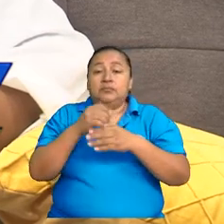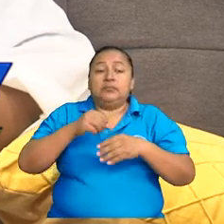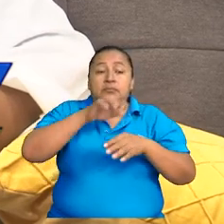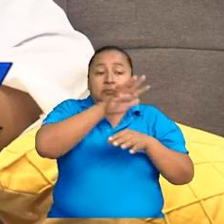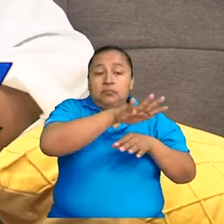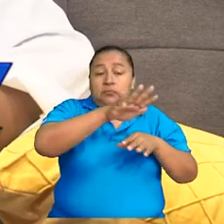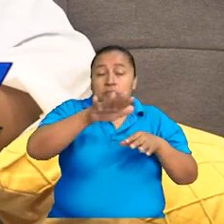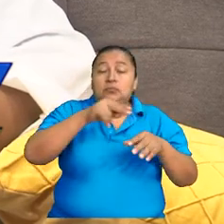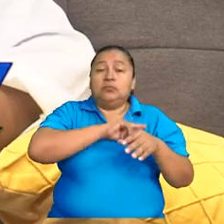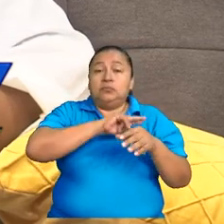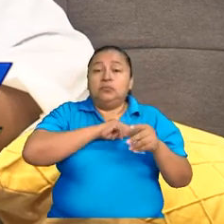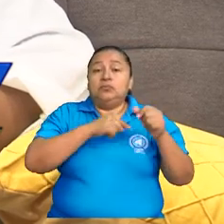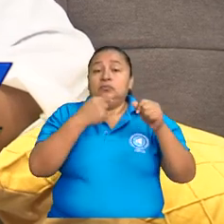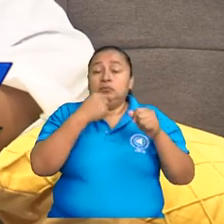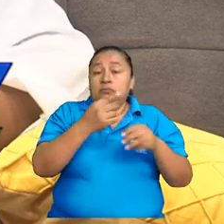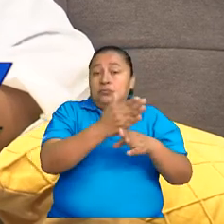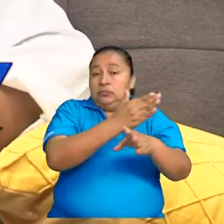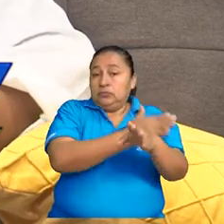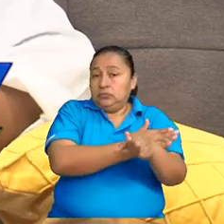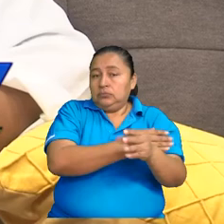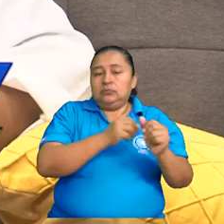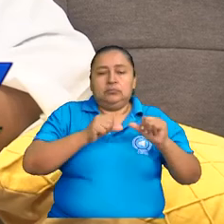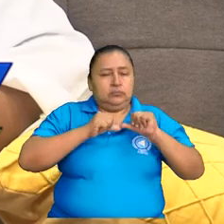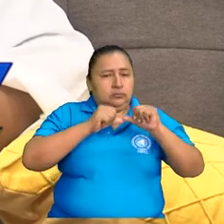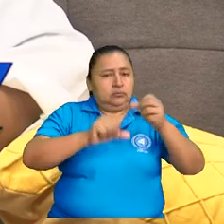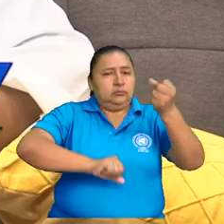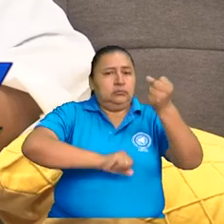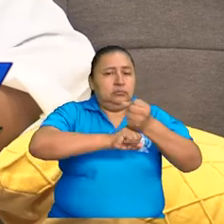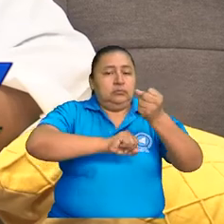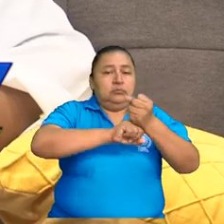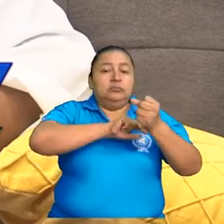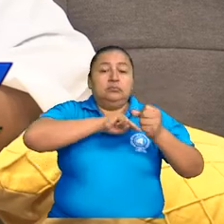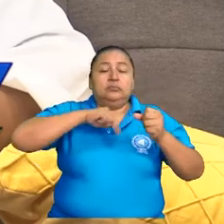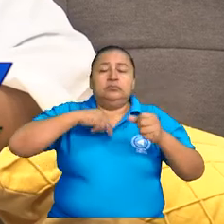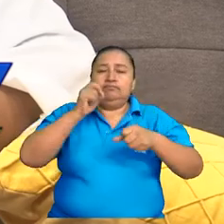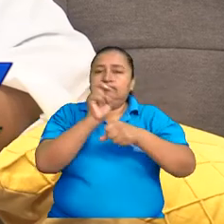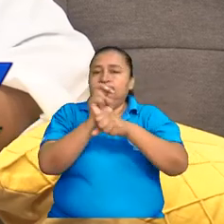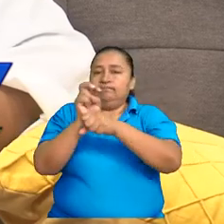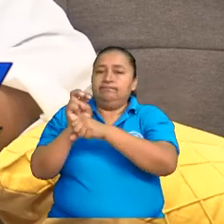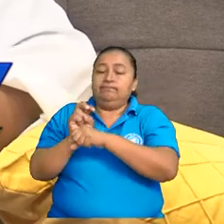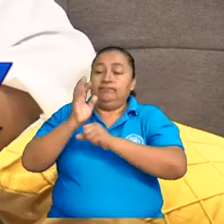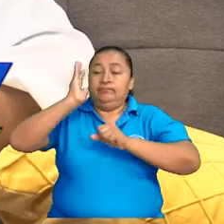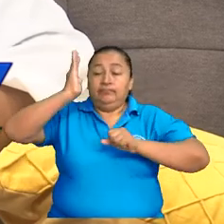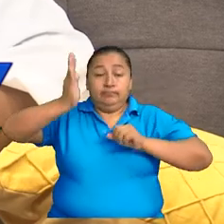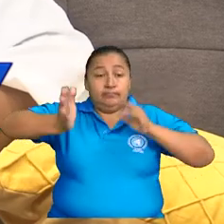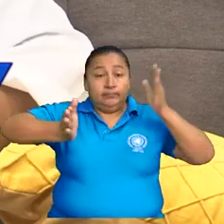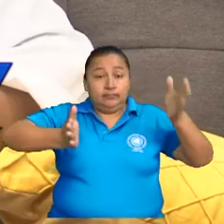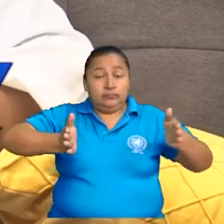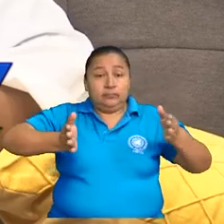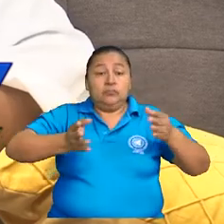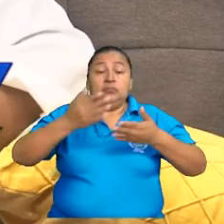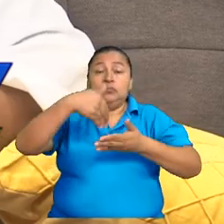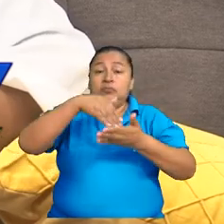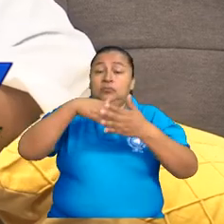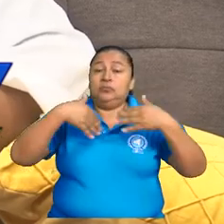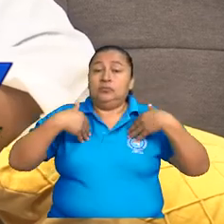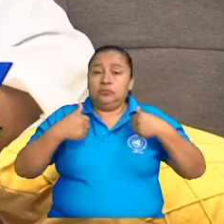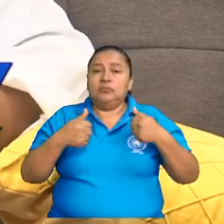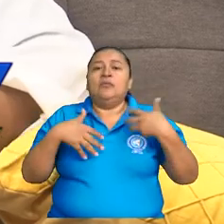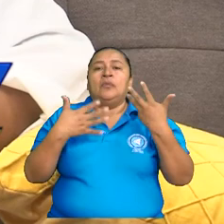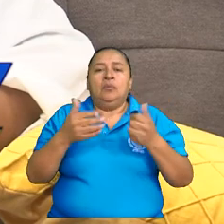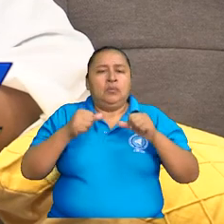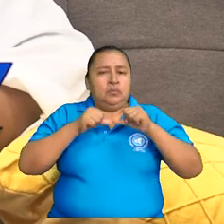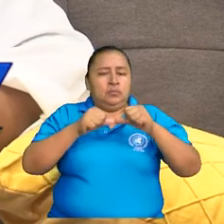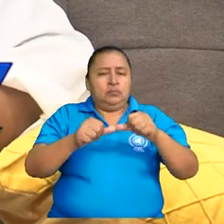este momento, pues, como bien se decía, continuamos fortaleciendo nuestra vigilancia en los puntos de entrada, en las unidades de salud. También